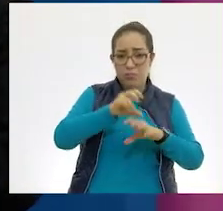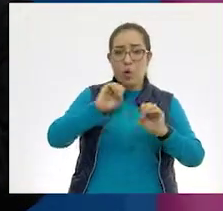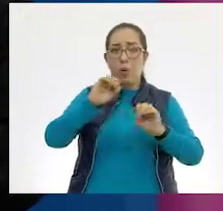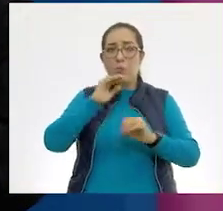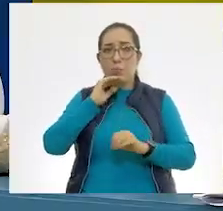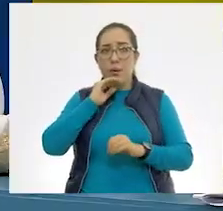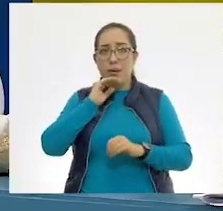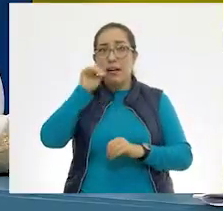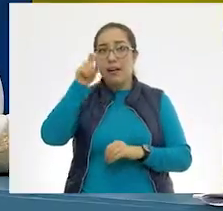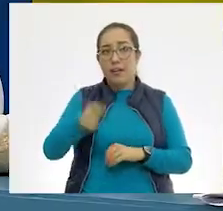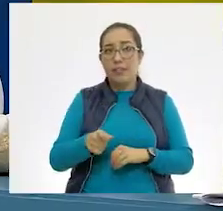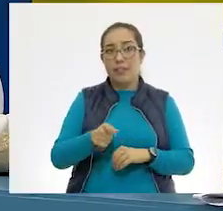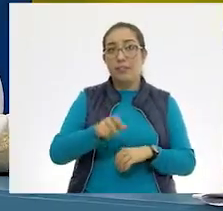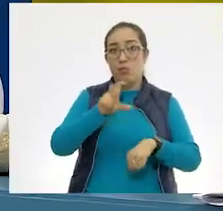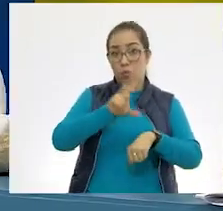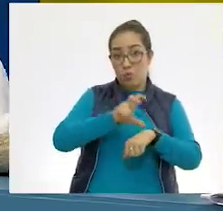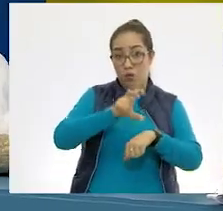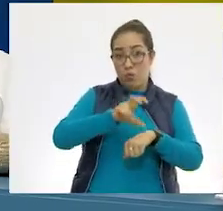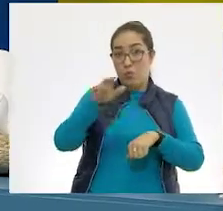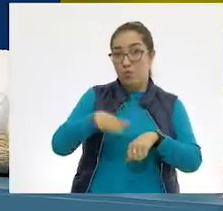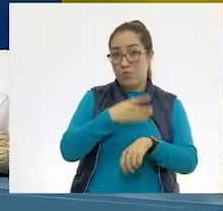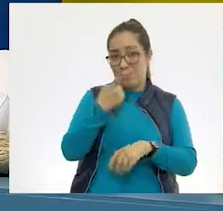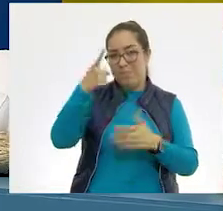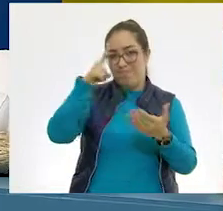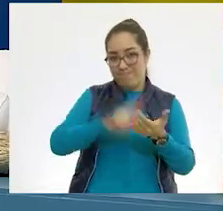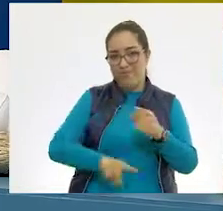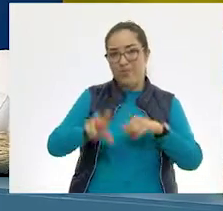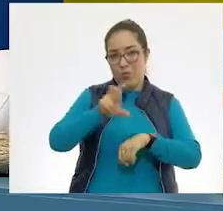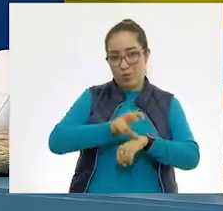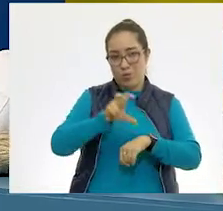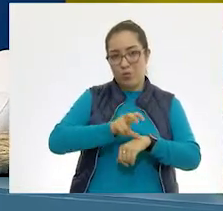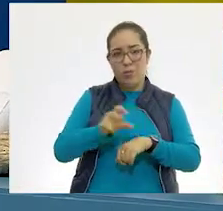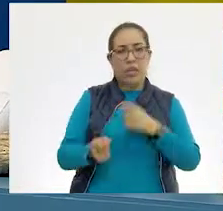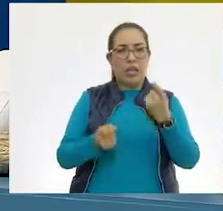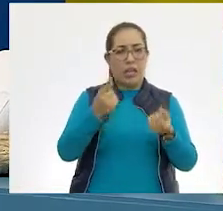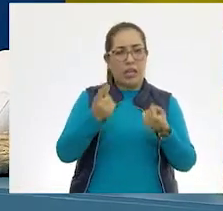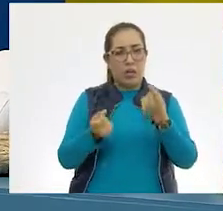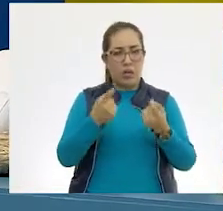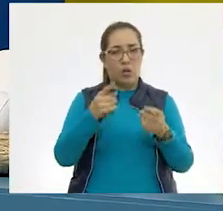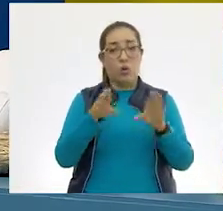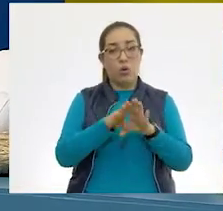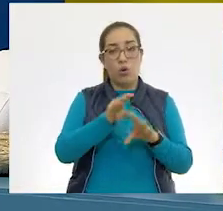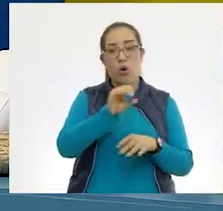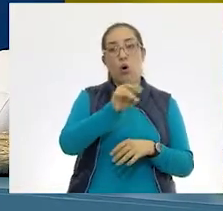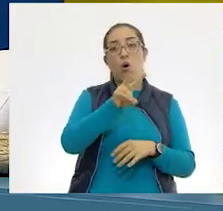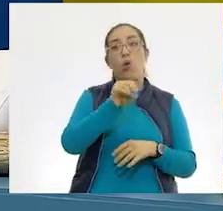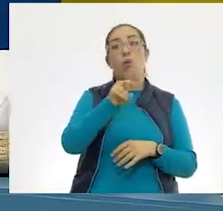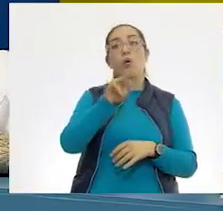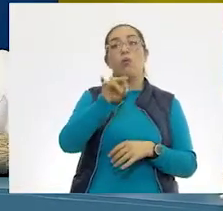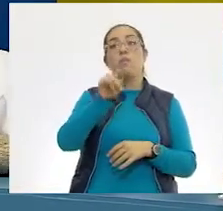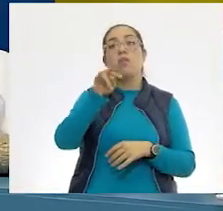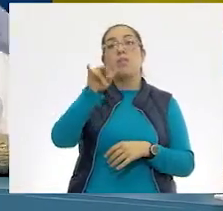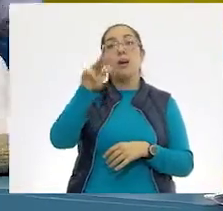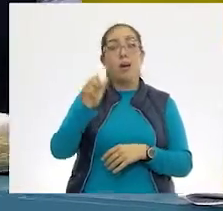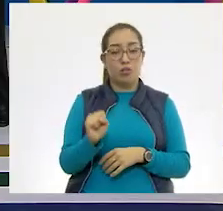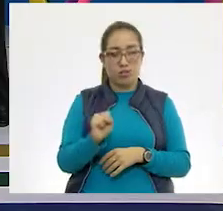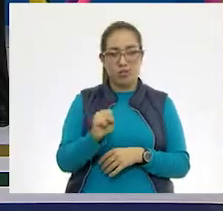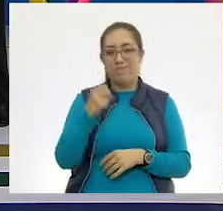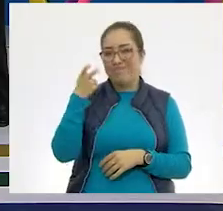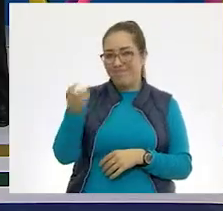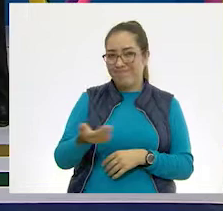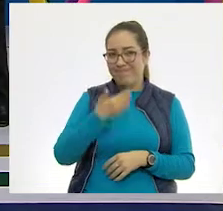son ovíparos porque nacen de un huevo y algunos son ovovivíparos. Muy bien. Entonces vamos a colocar